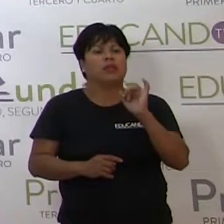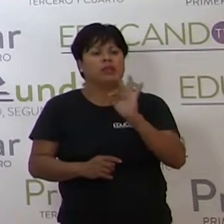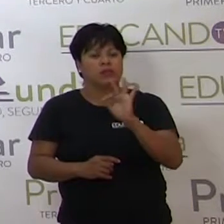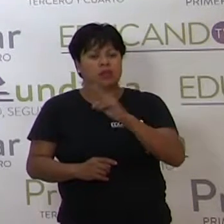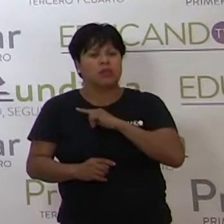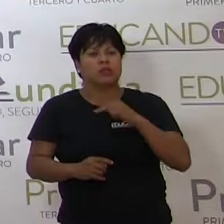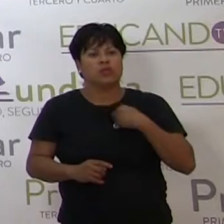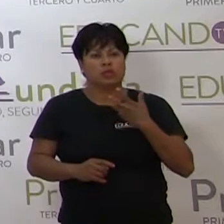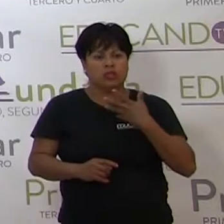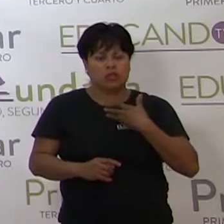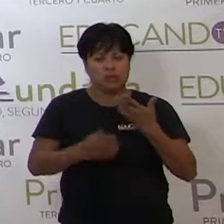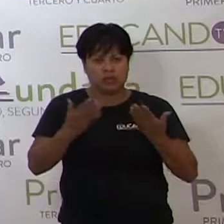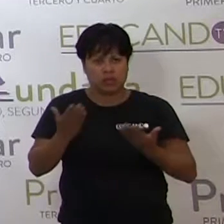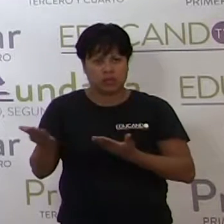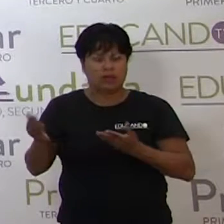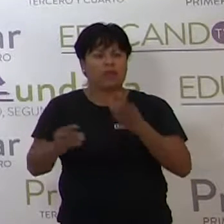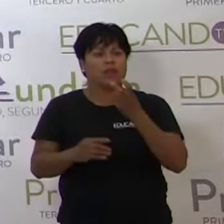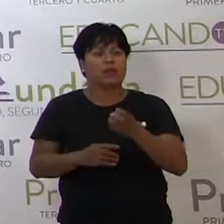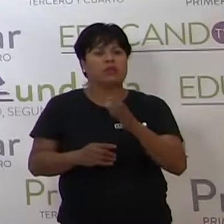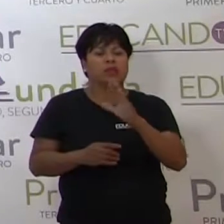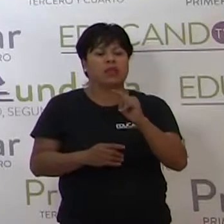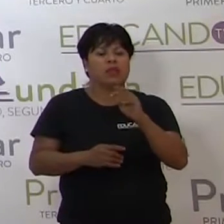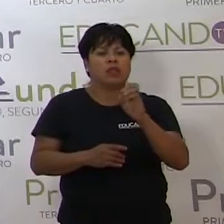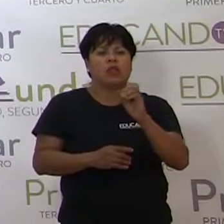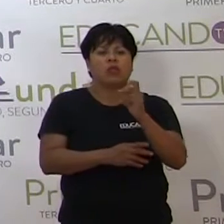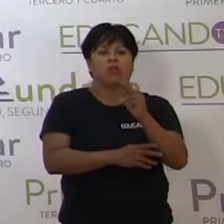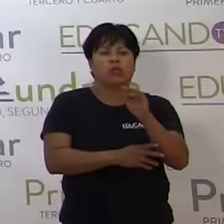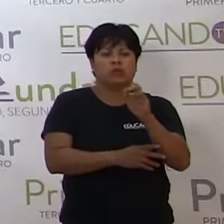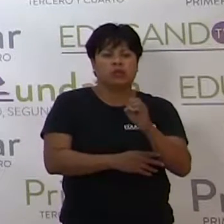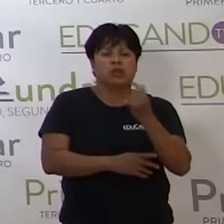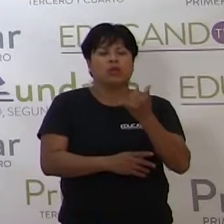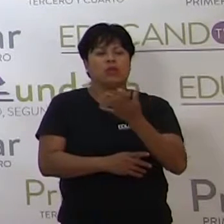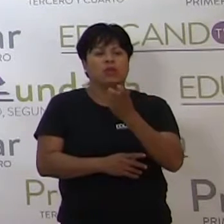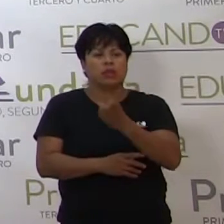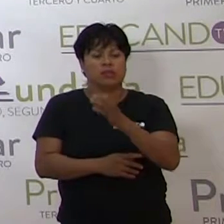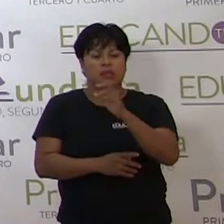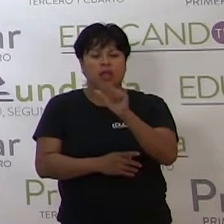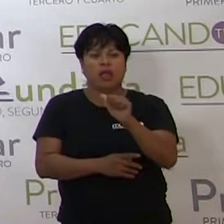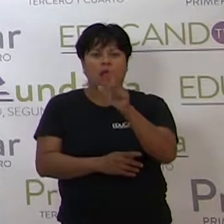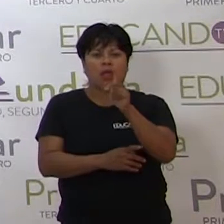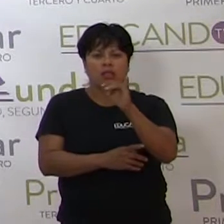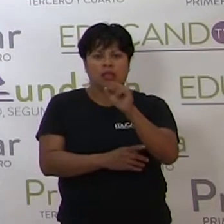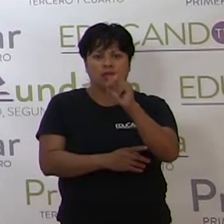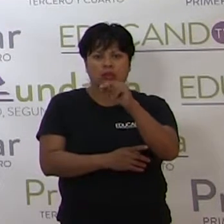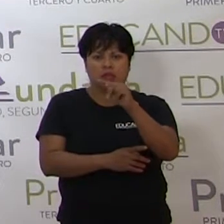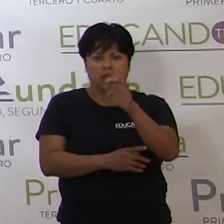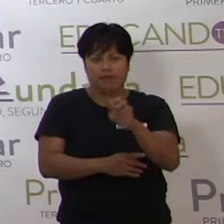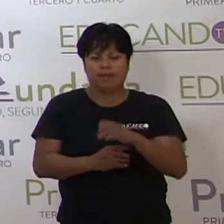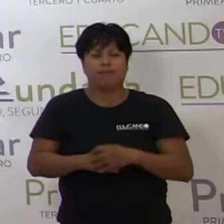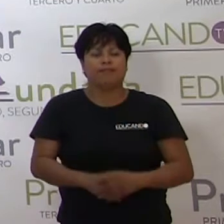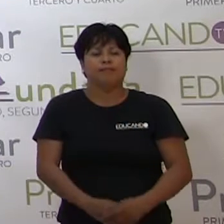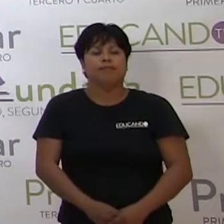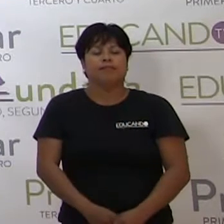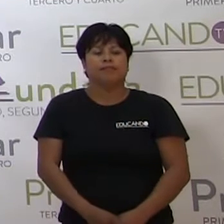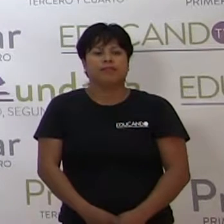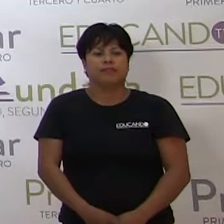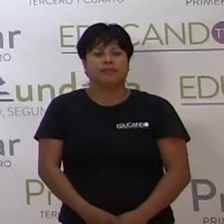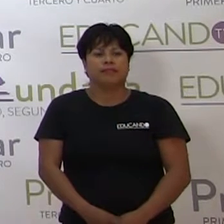aquí, este sería cateto opuesto y este sería cateto adyacente.